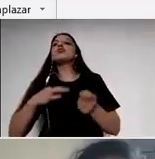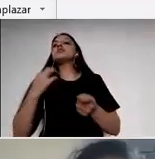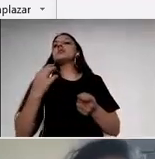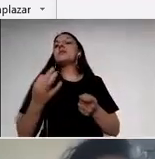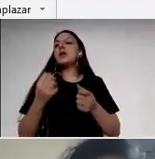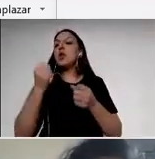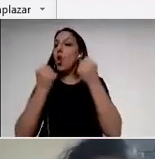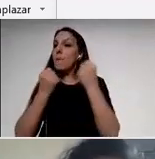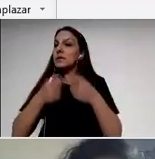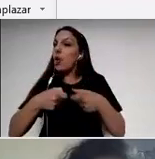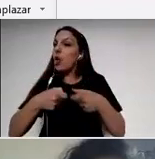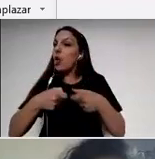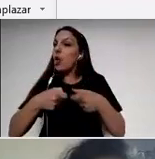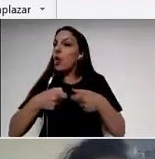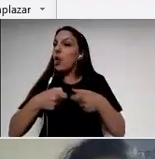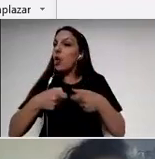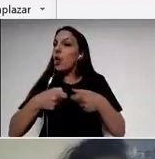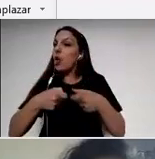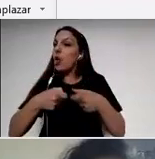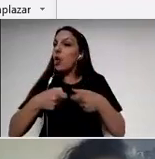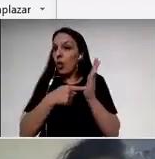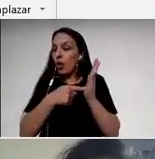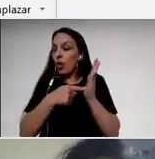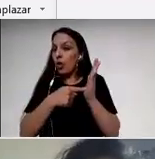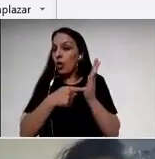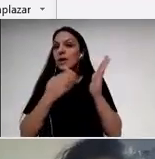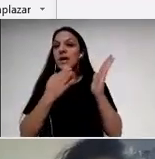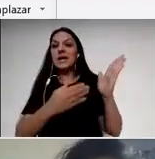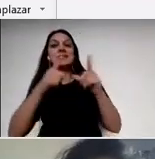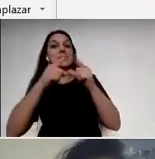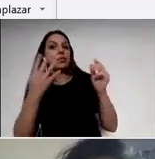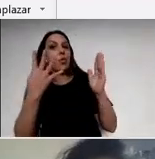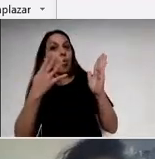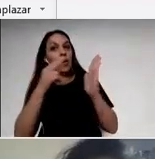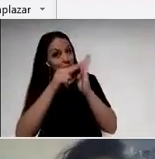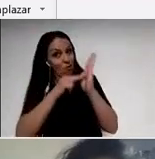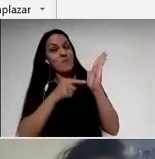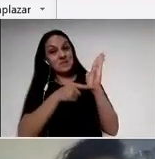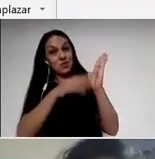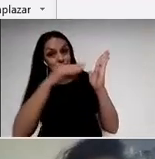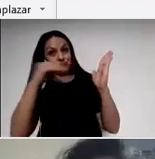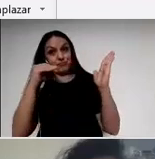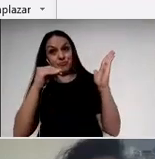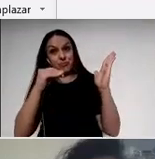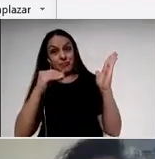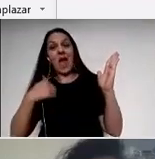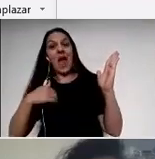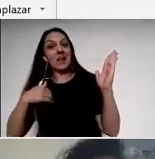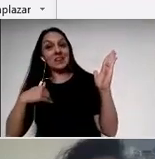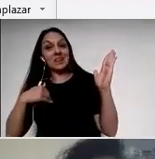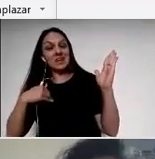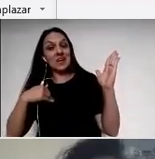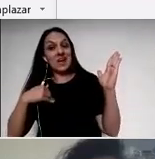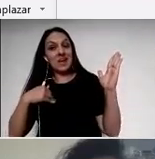del fundamento del artículo 4 de la convención, donde Argentina se compromete a